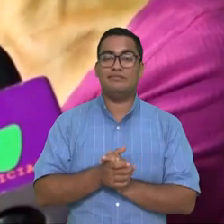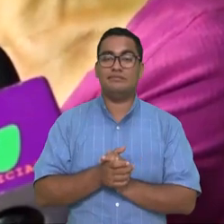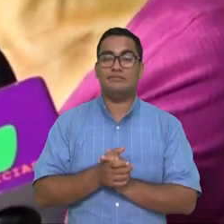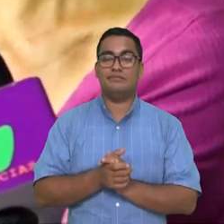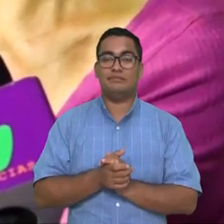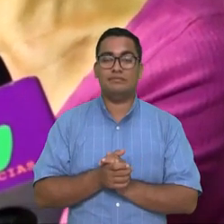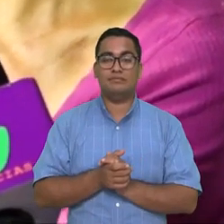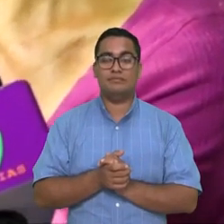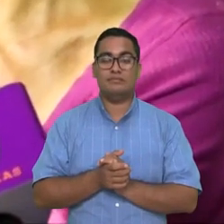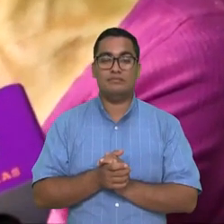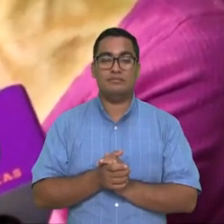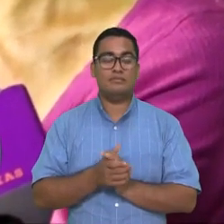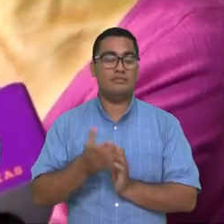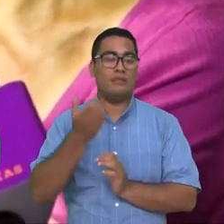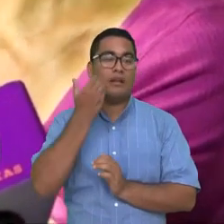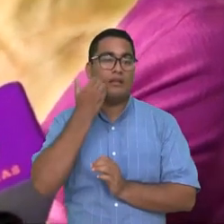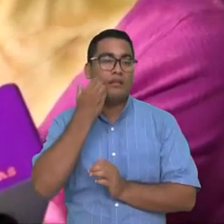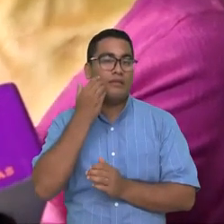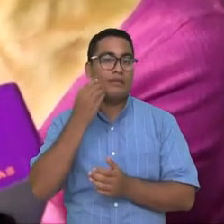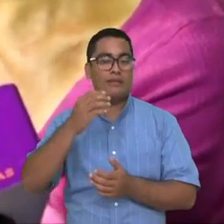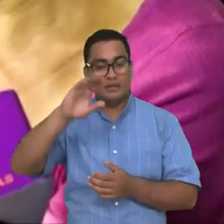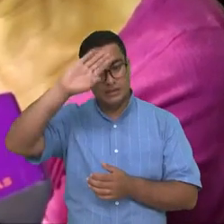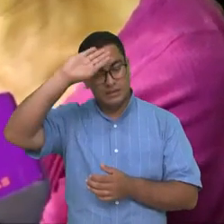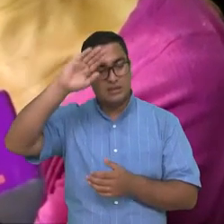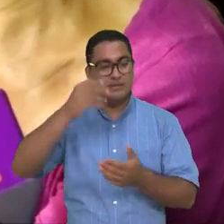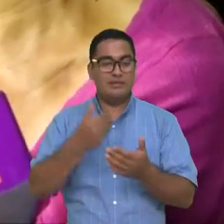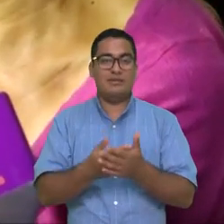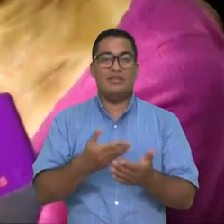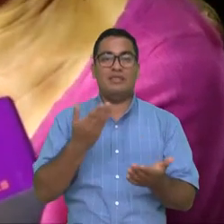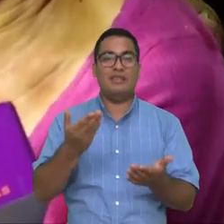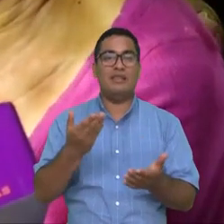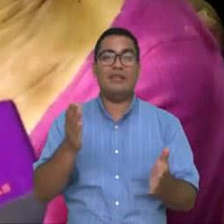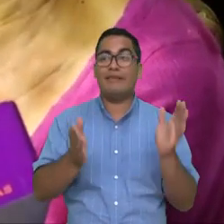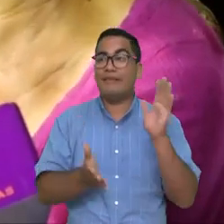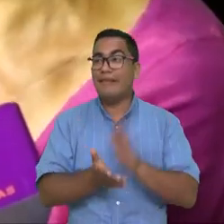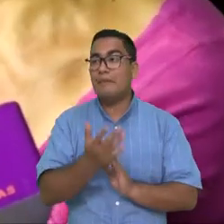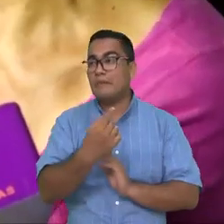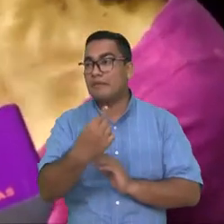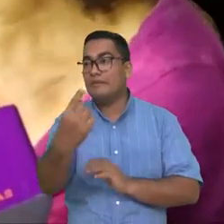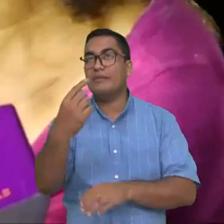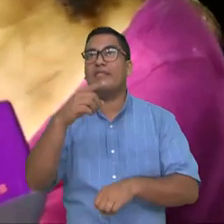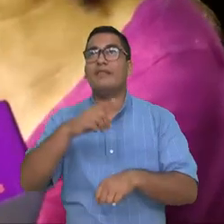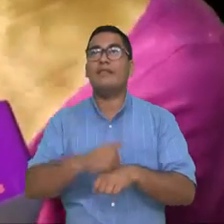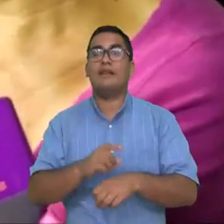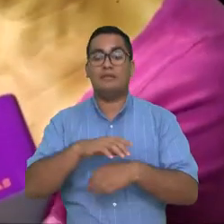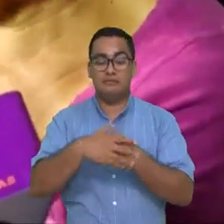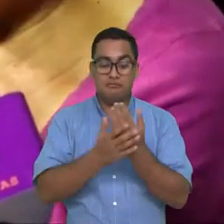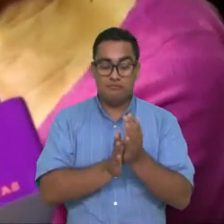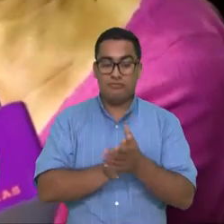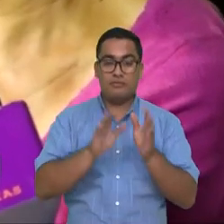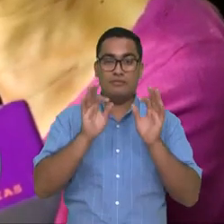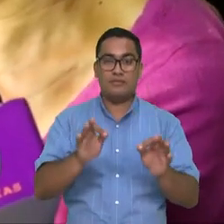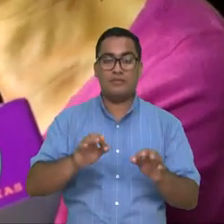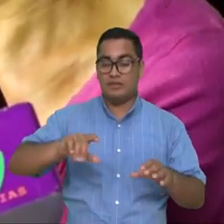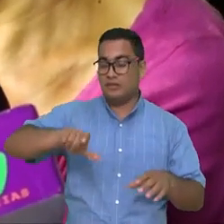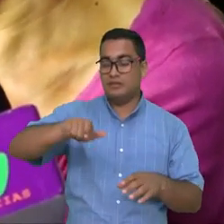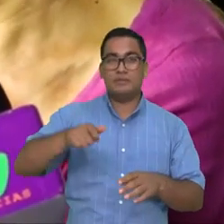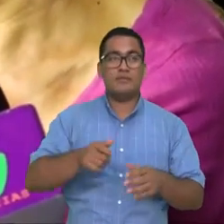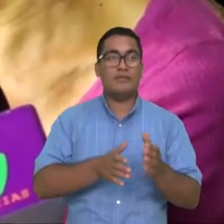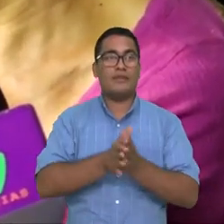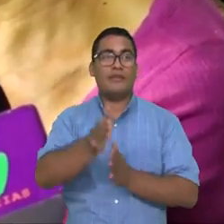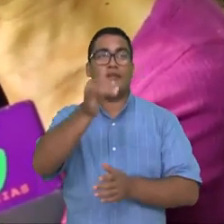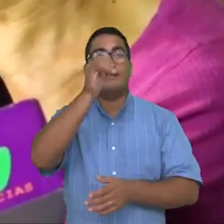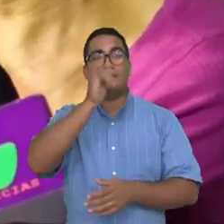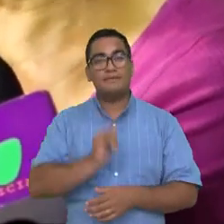un síntoma, acudir al médico, a lavarse bien las manos. Tenemos limón para beber, jugo de